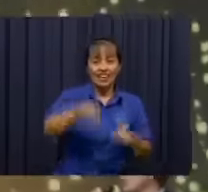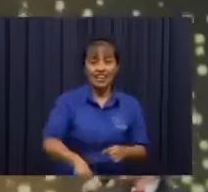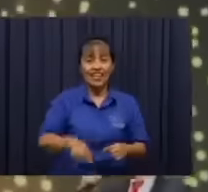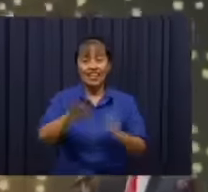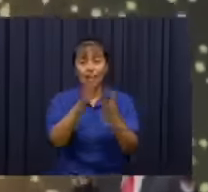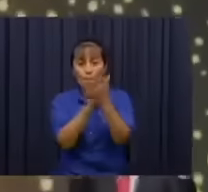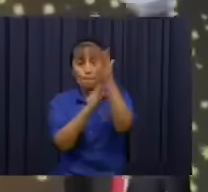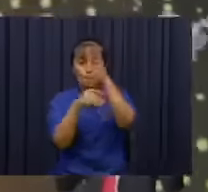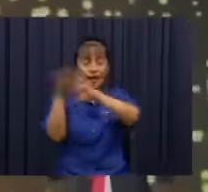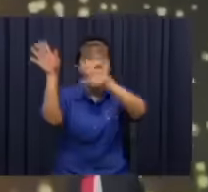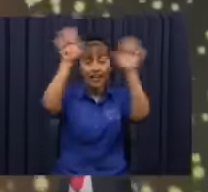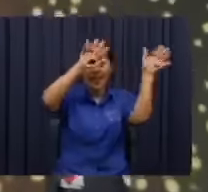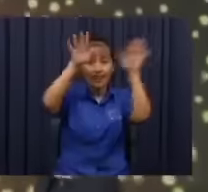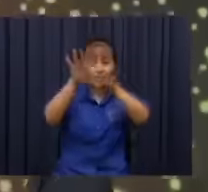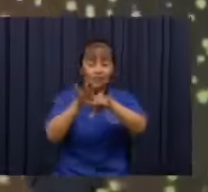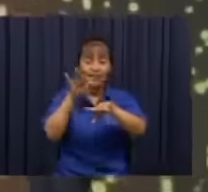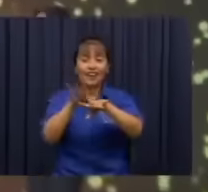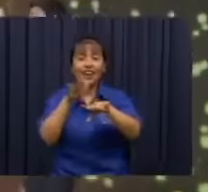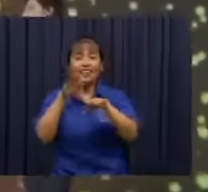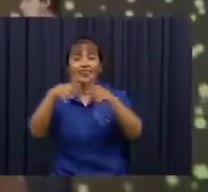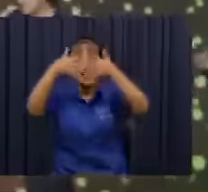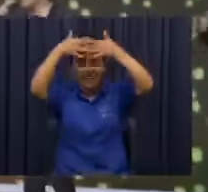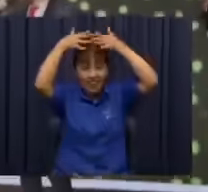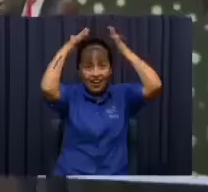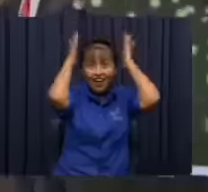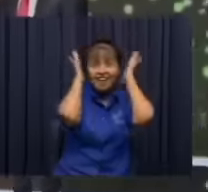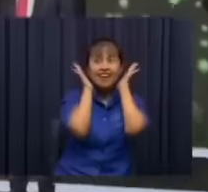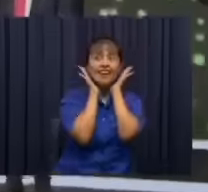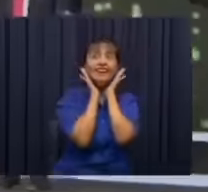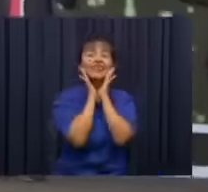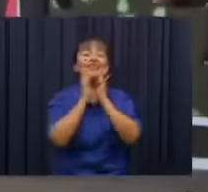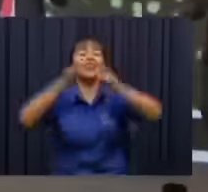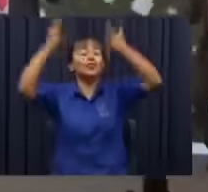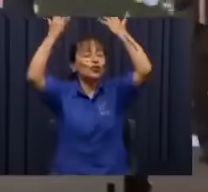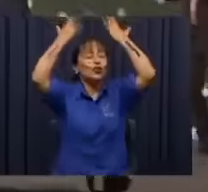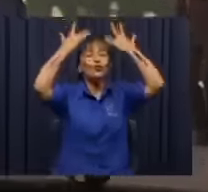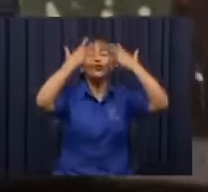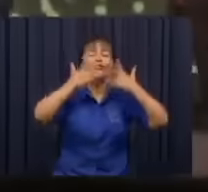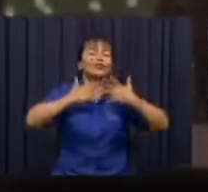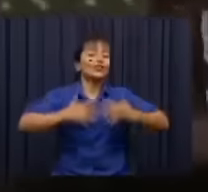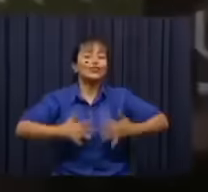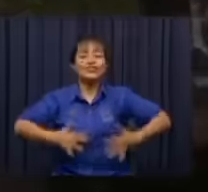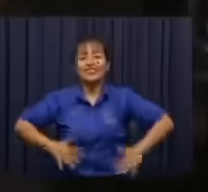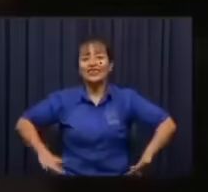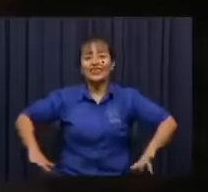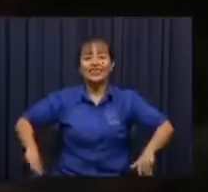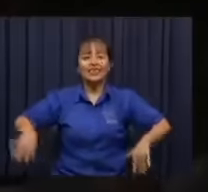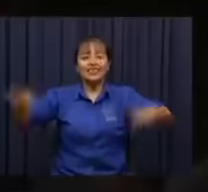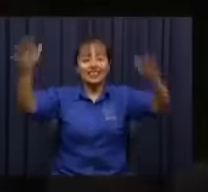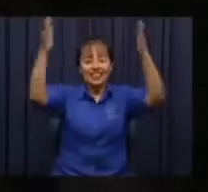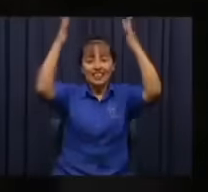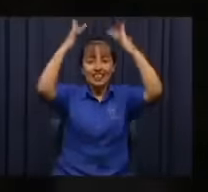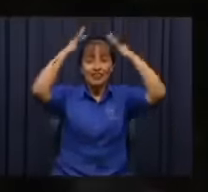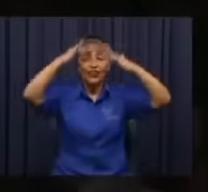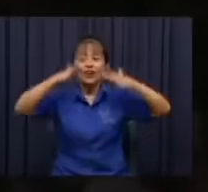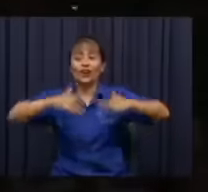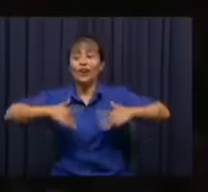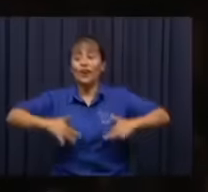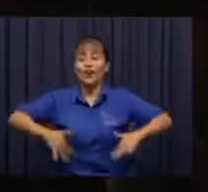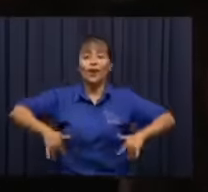Sobre mis manos, sobre mis pies, en mi cabeza y en mi ser.